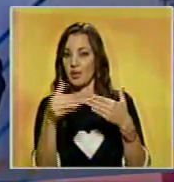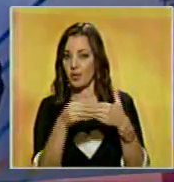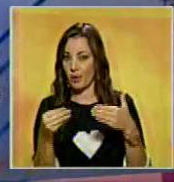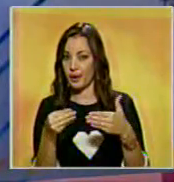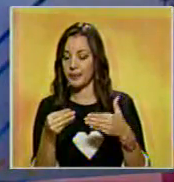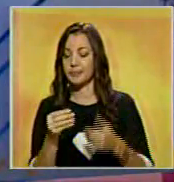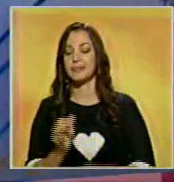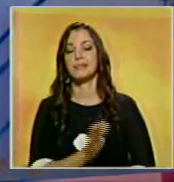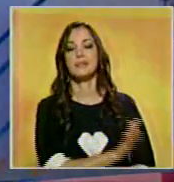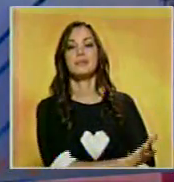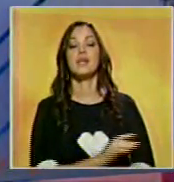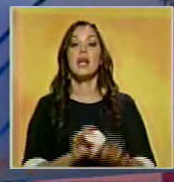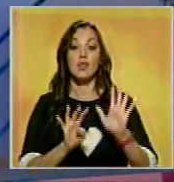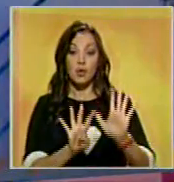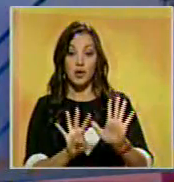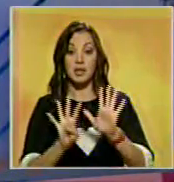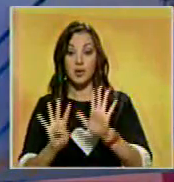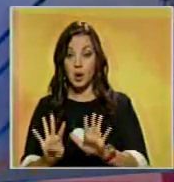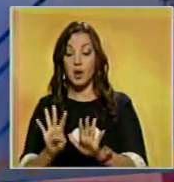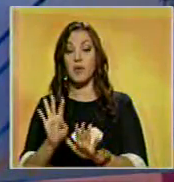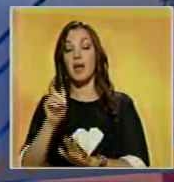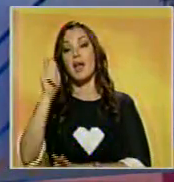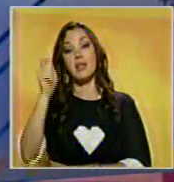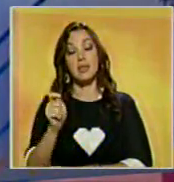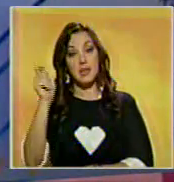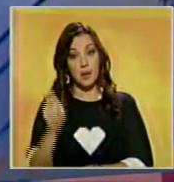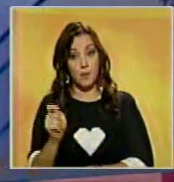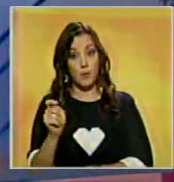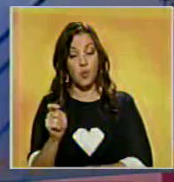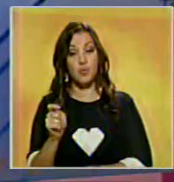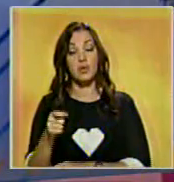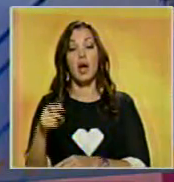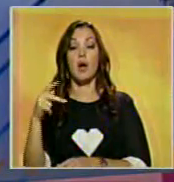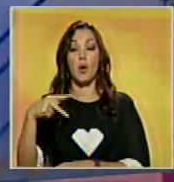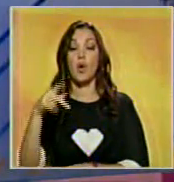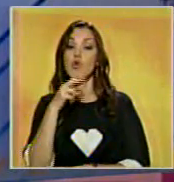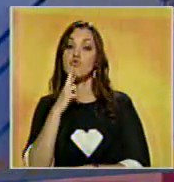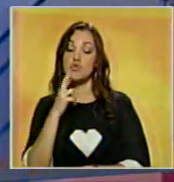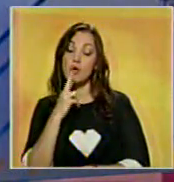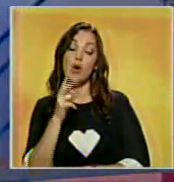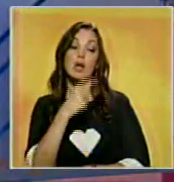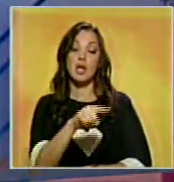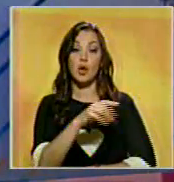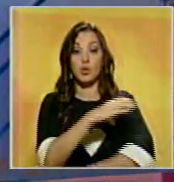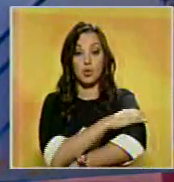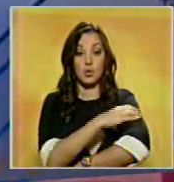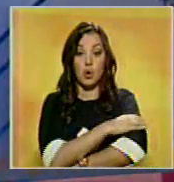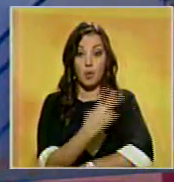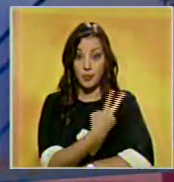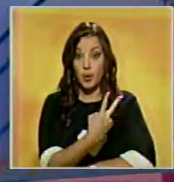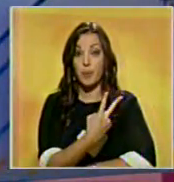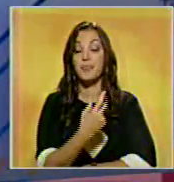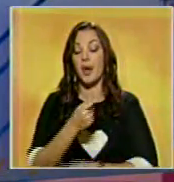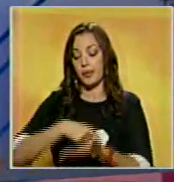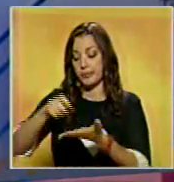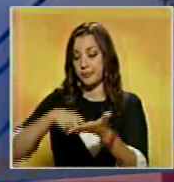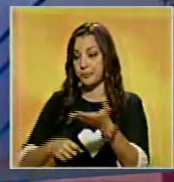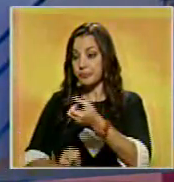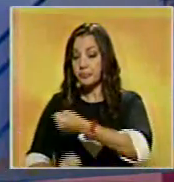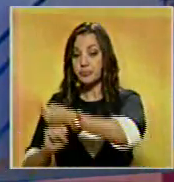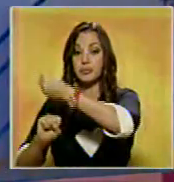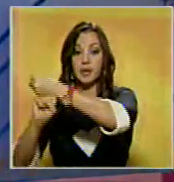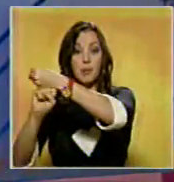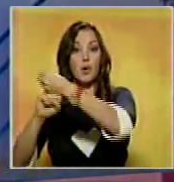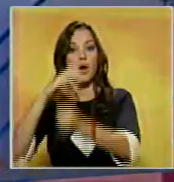99 diputados del PSV y 2 de oposición firmaron y entregaron a la fiscal general de la República el comunicado en apoyo al presidente de la Asamblea Nacional,